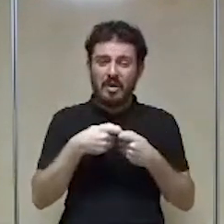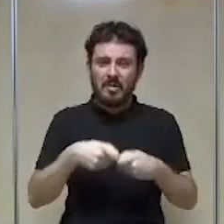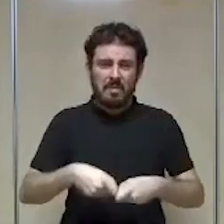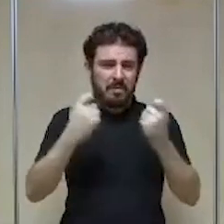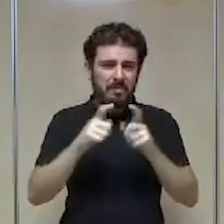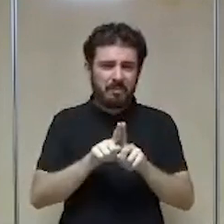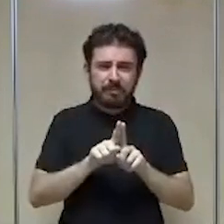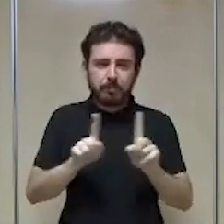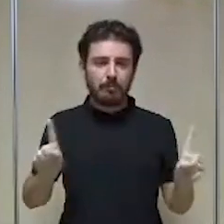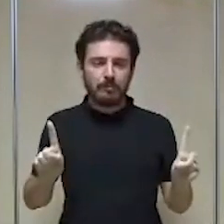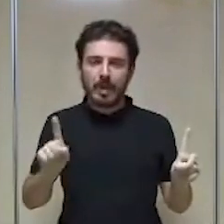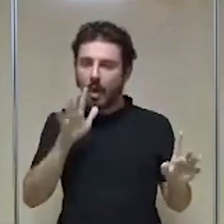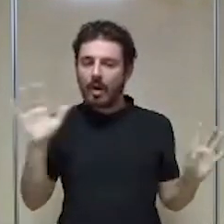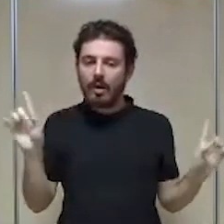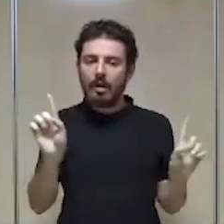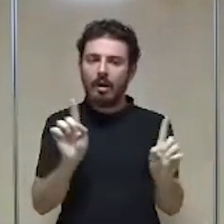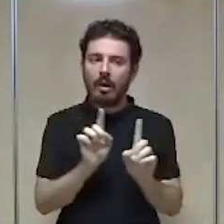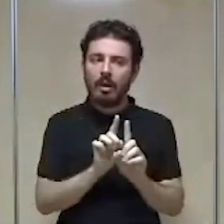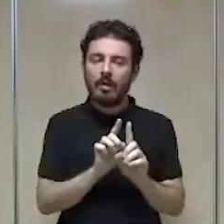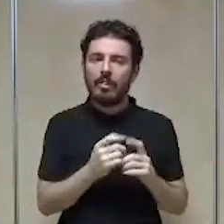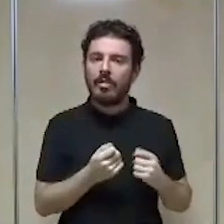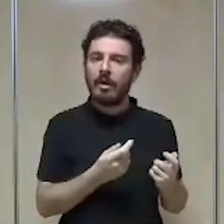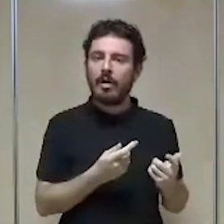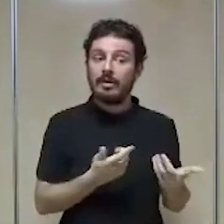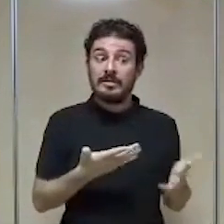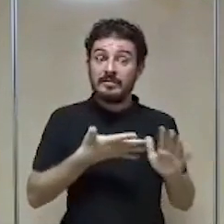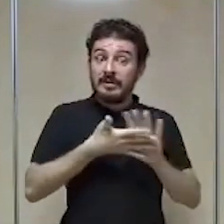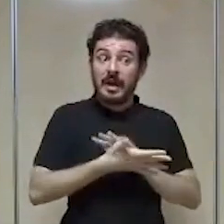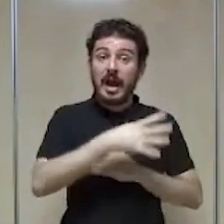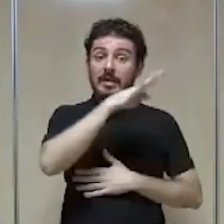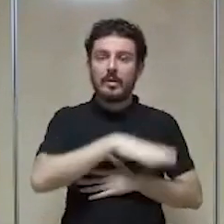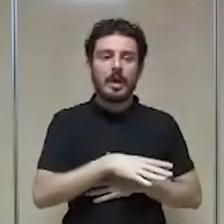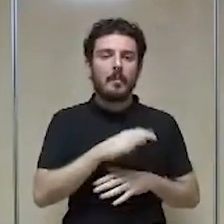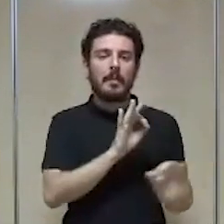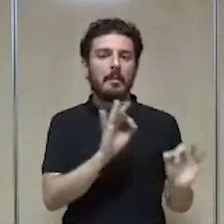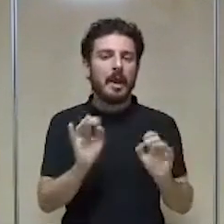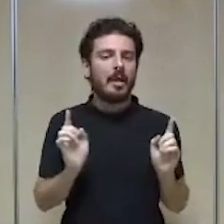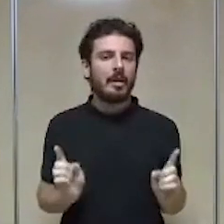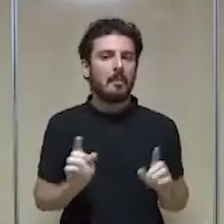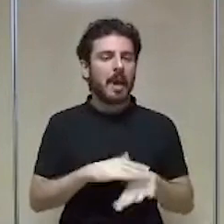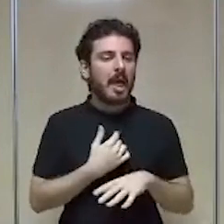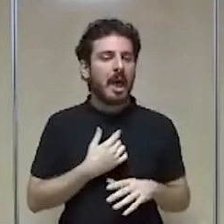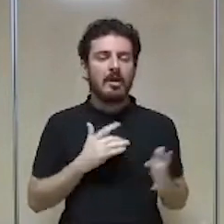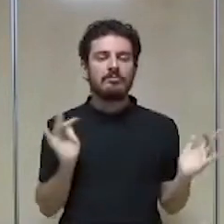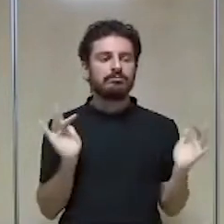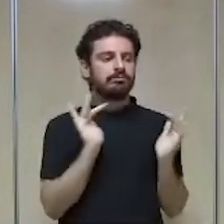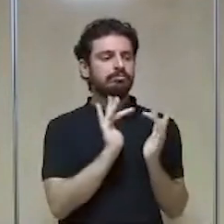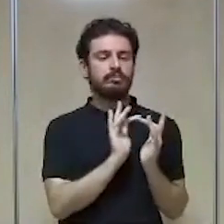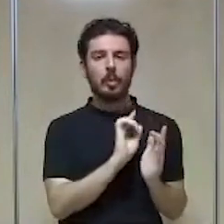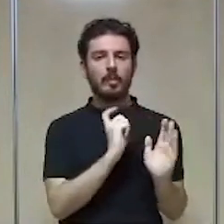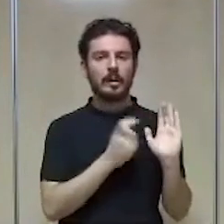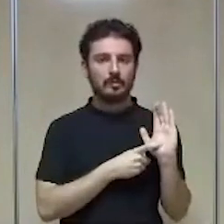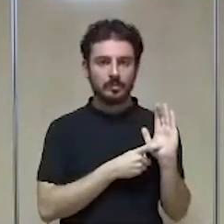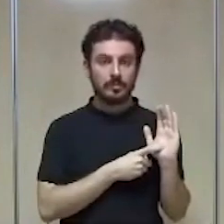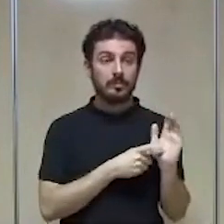2017. Dicho de otro modo, Cataluña está lista para el reencuentro total. Los representantes de más del 80% de